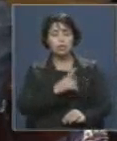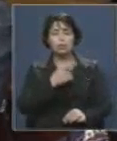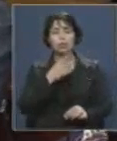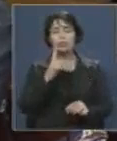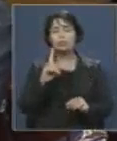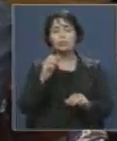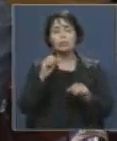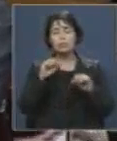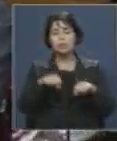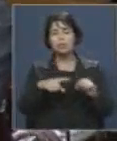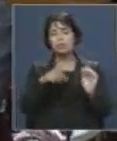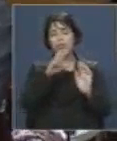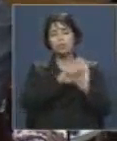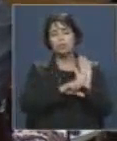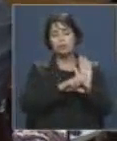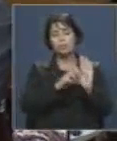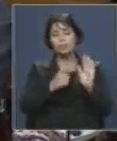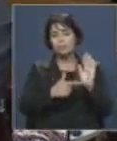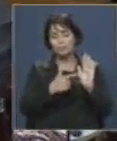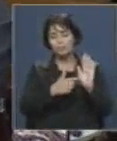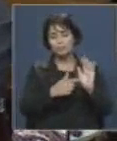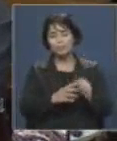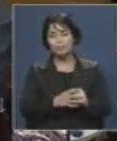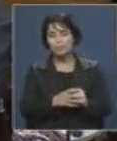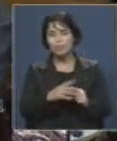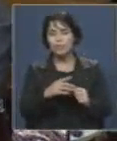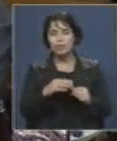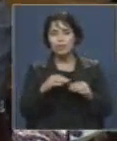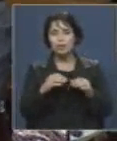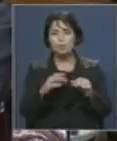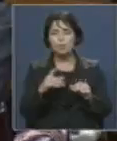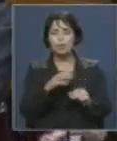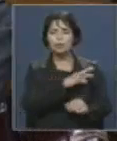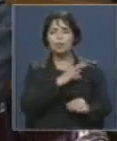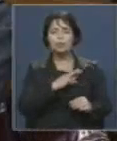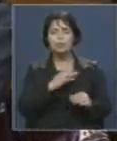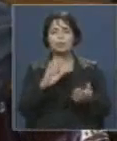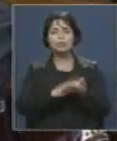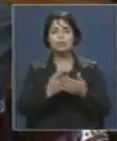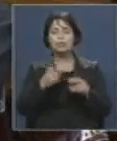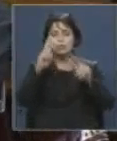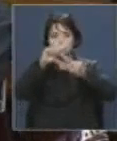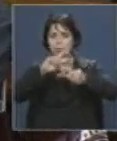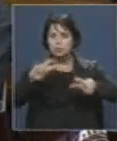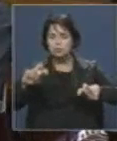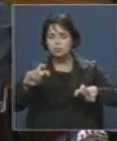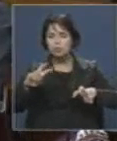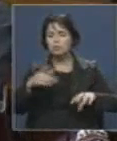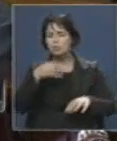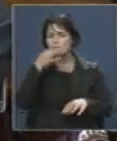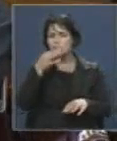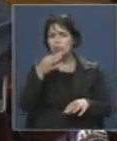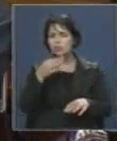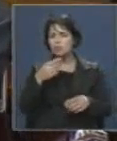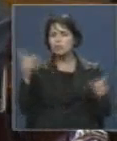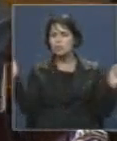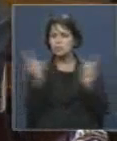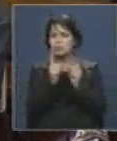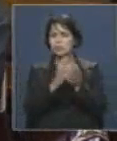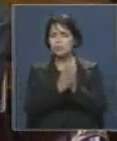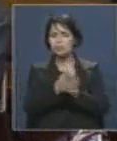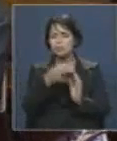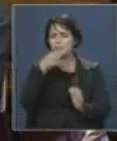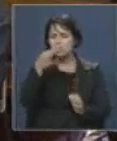política pública nacional. Así las cosas, el Ministerio de Salud realizó un catastro. Y voy a ser bastante sintético en esto, pero el